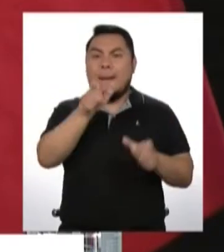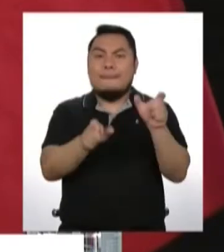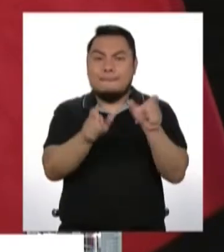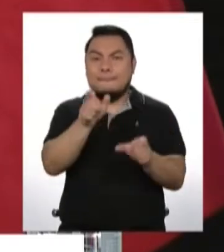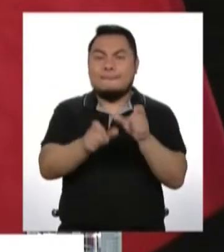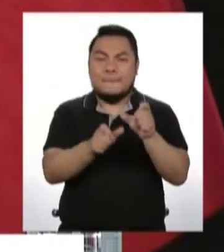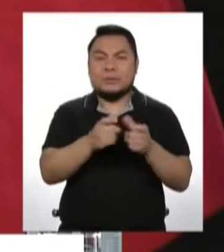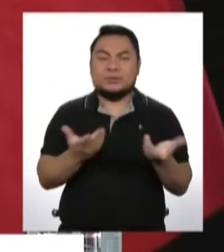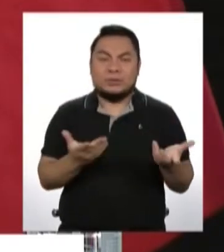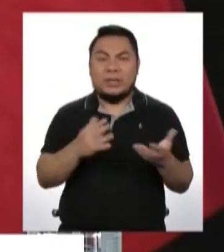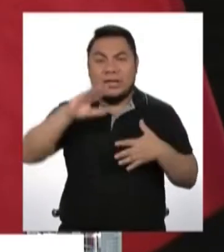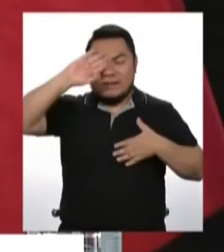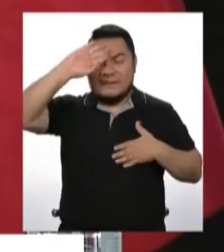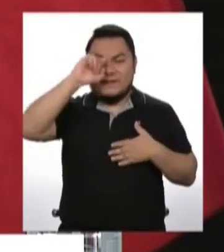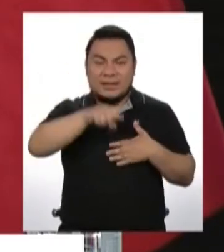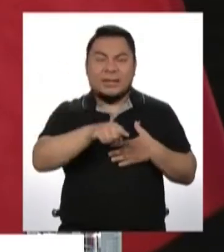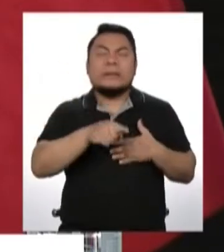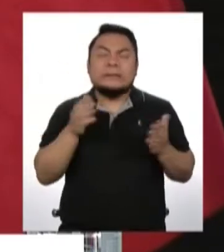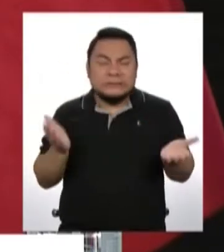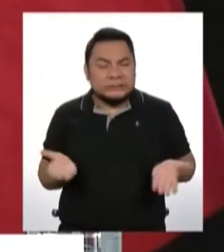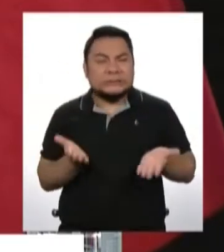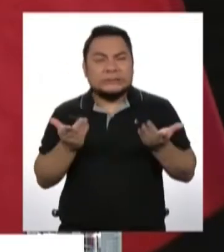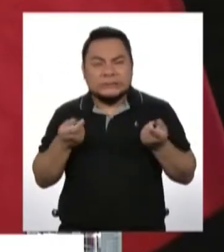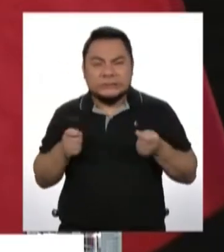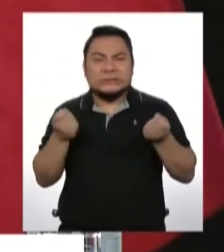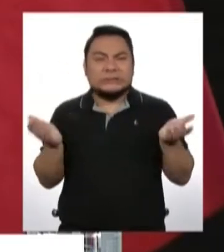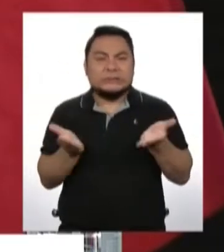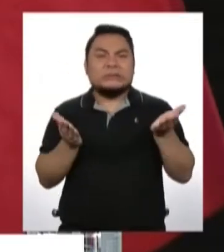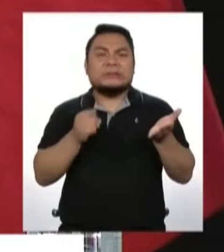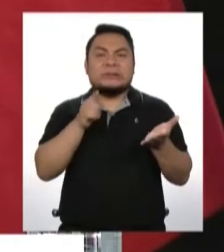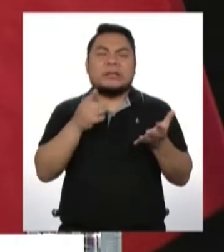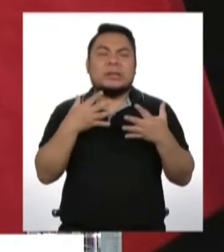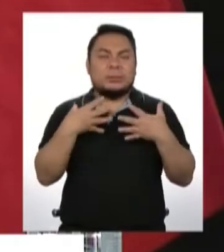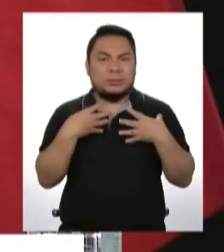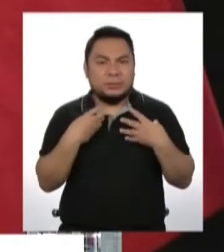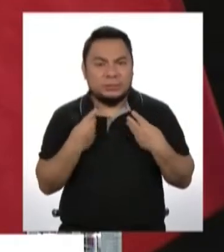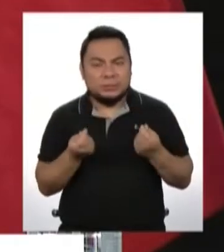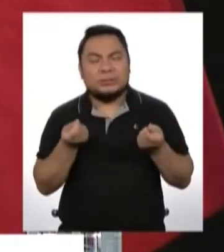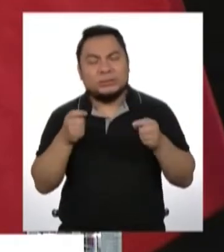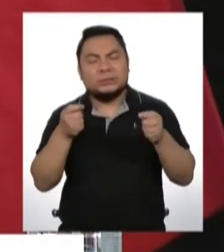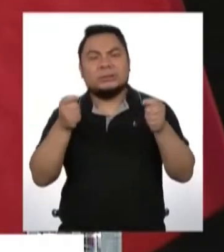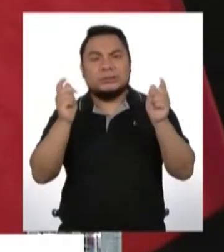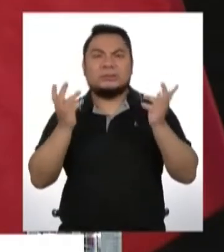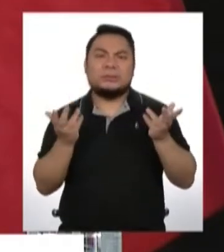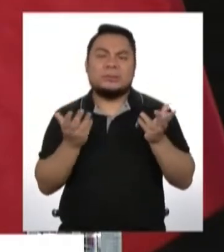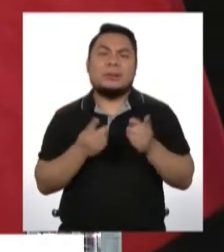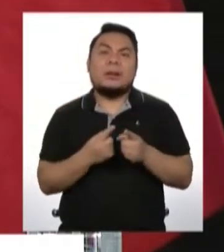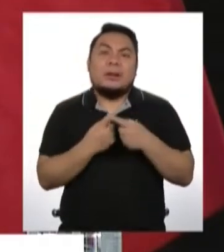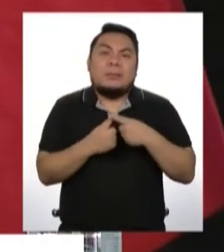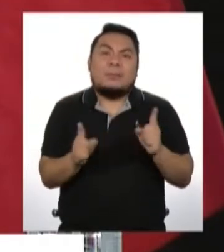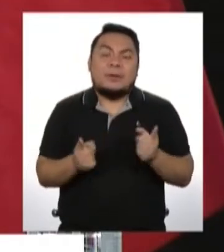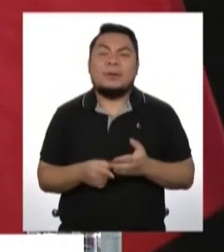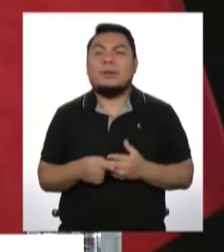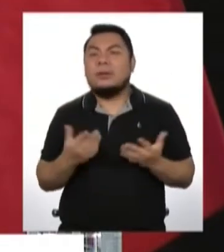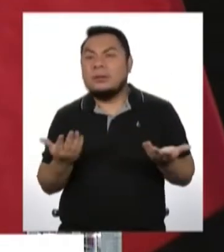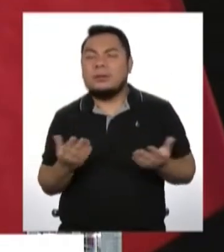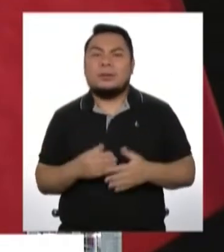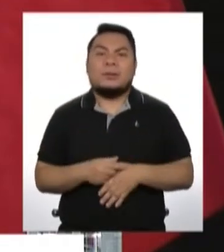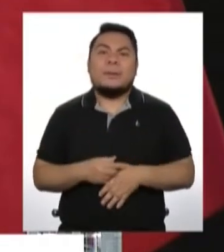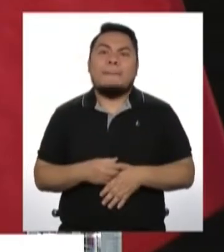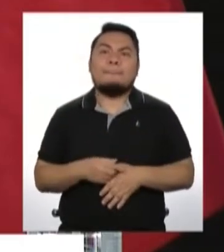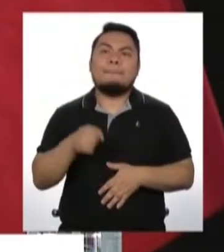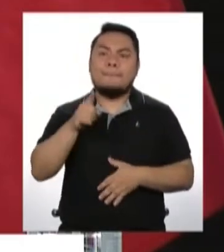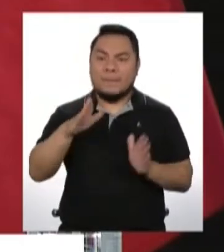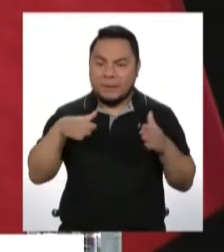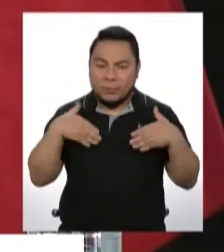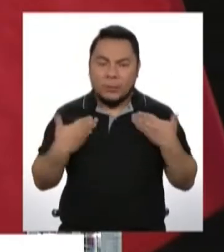personas afectadas sean lo menor posible y que en caso agraven su situación